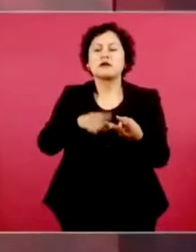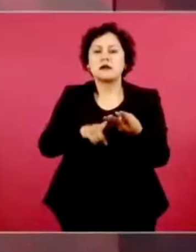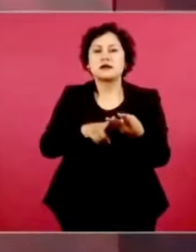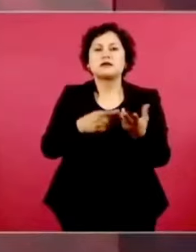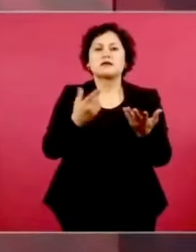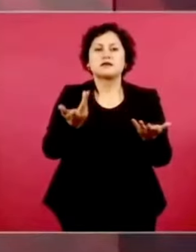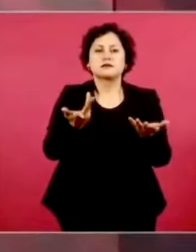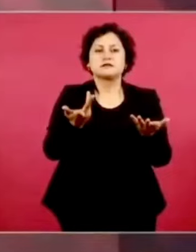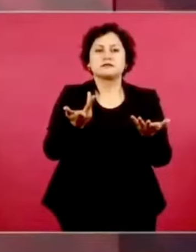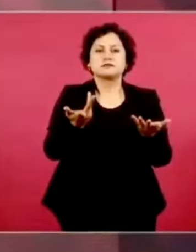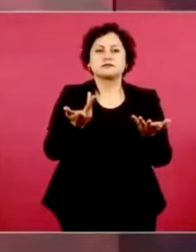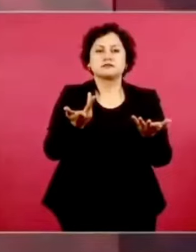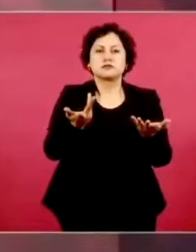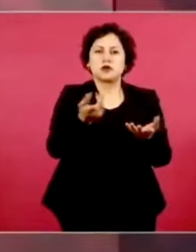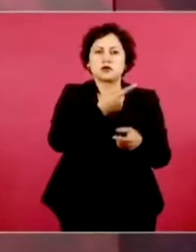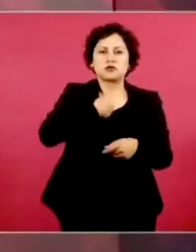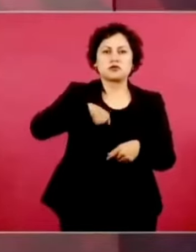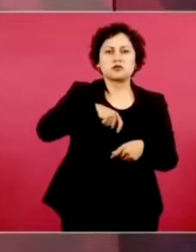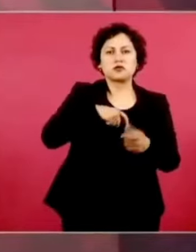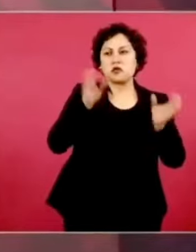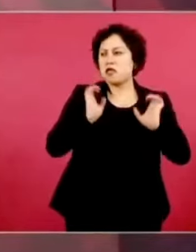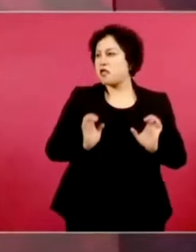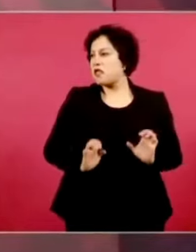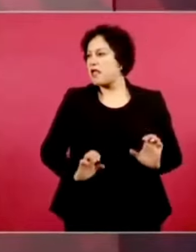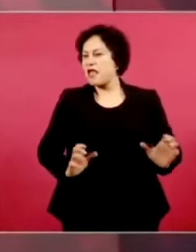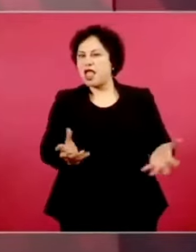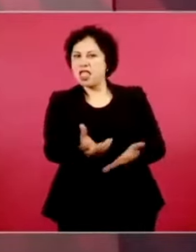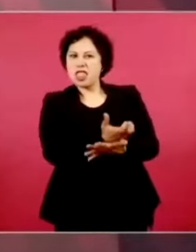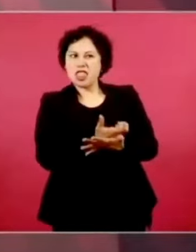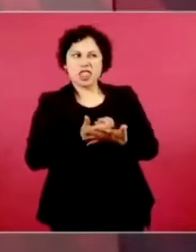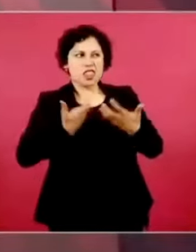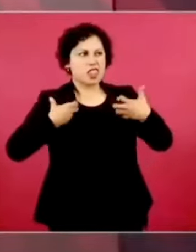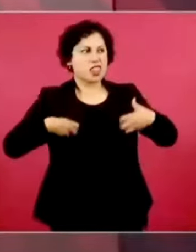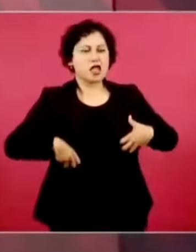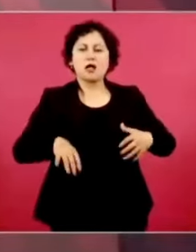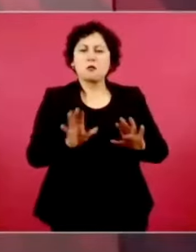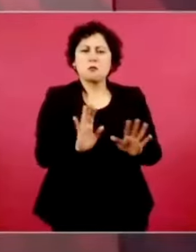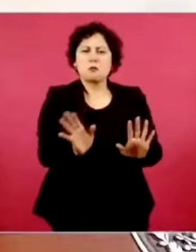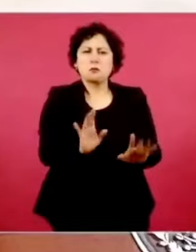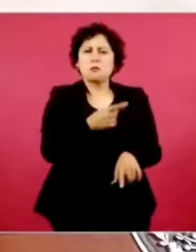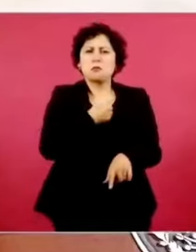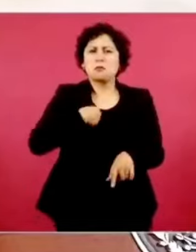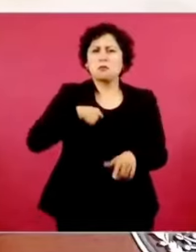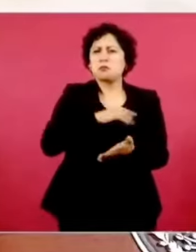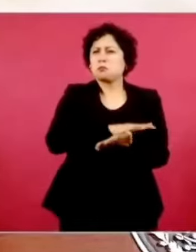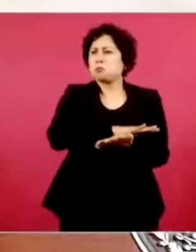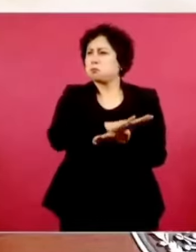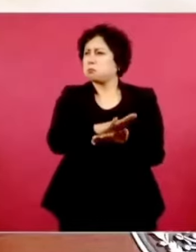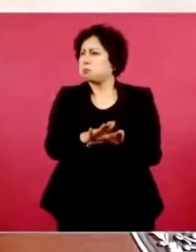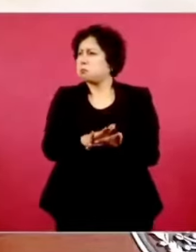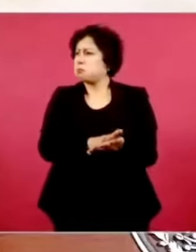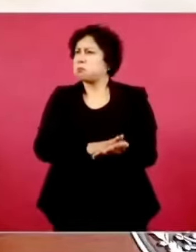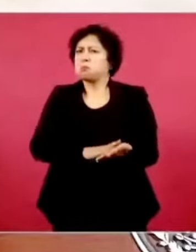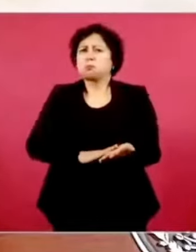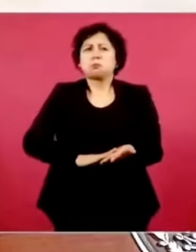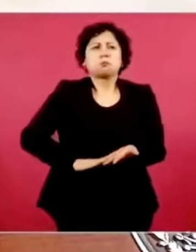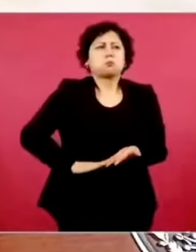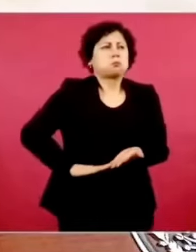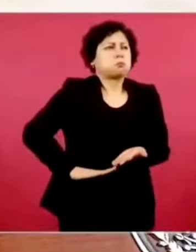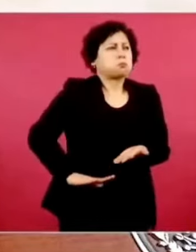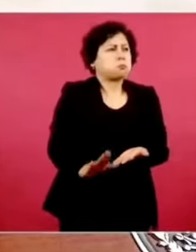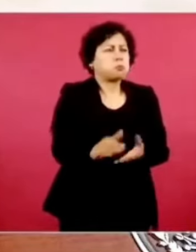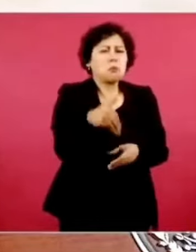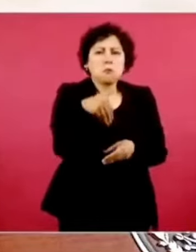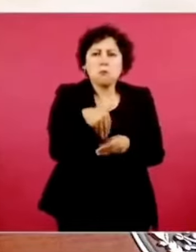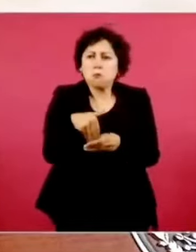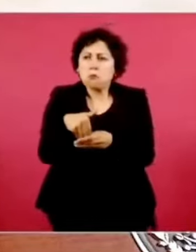gobernamos sin lujos, con austeridad, y cuáles son los resultados.